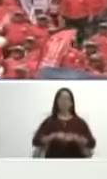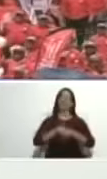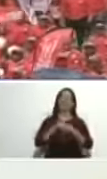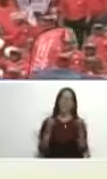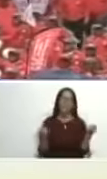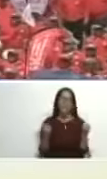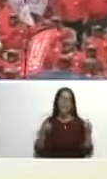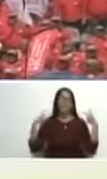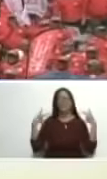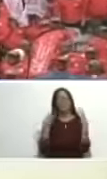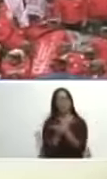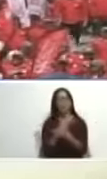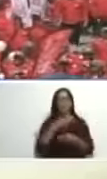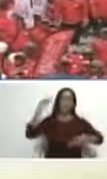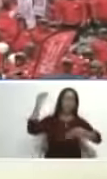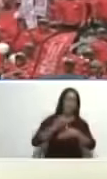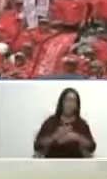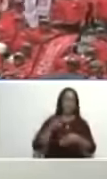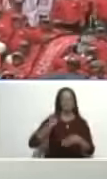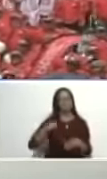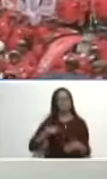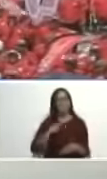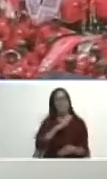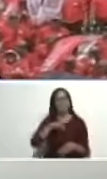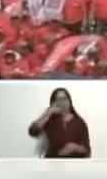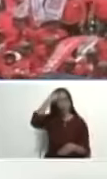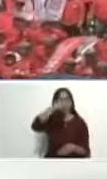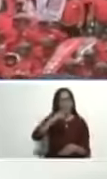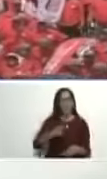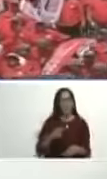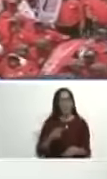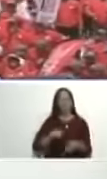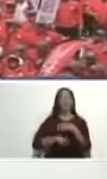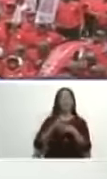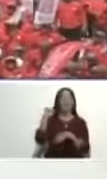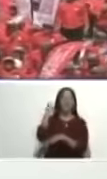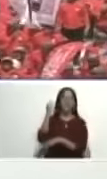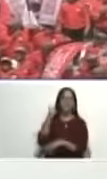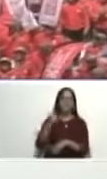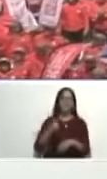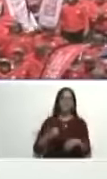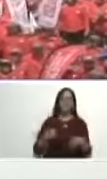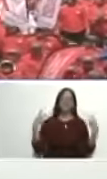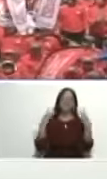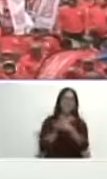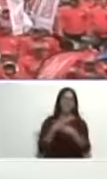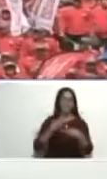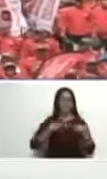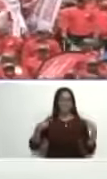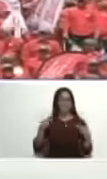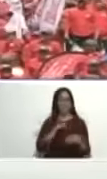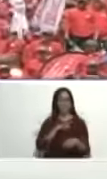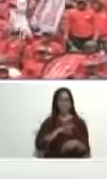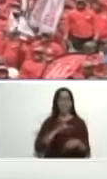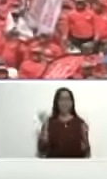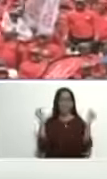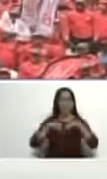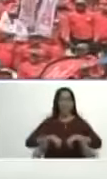la censura y el bloqueo que le tiene a nuestro pueblo. Vamos a vencer la censura de las redes sociales. ¿Estamos de